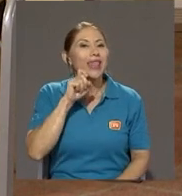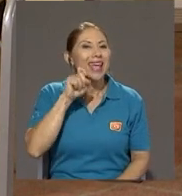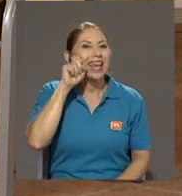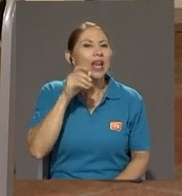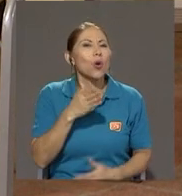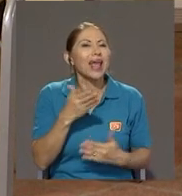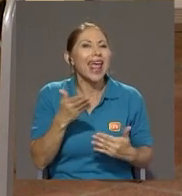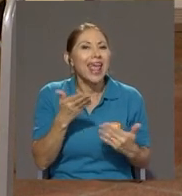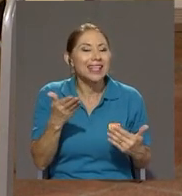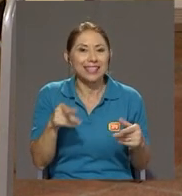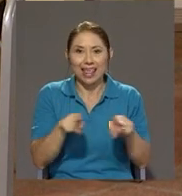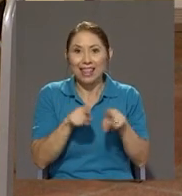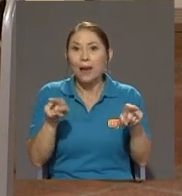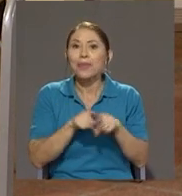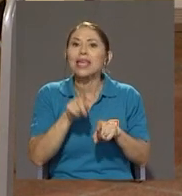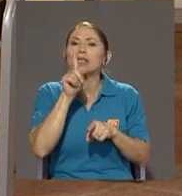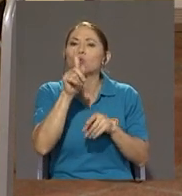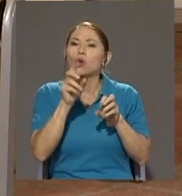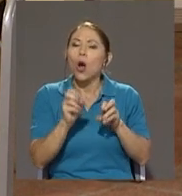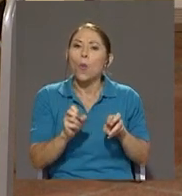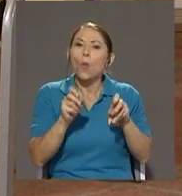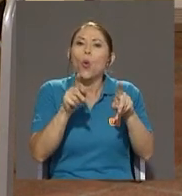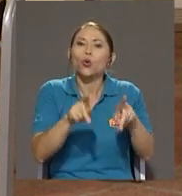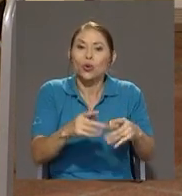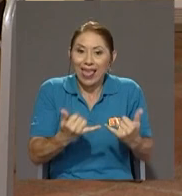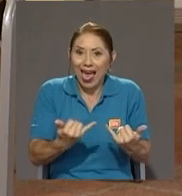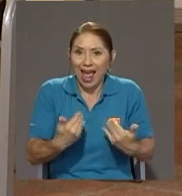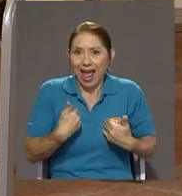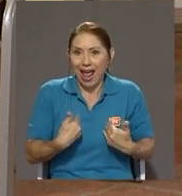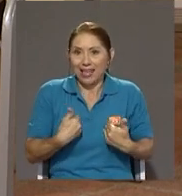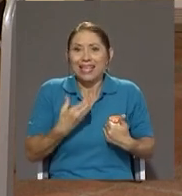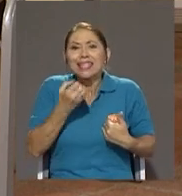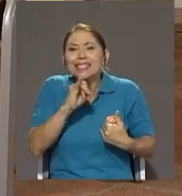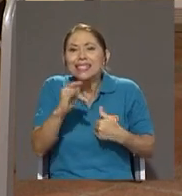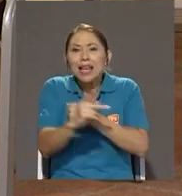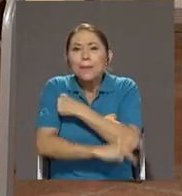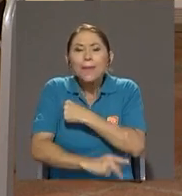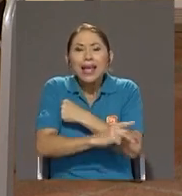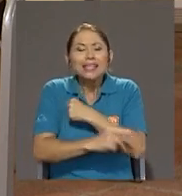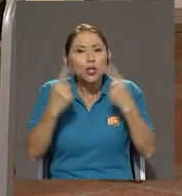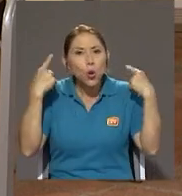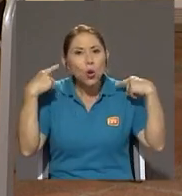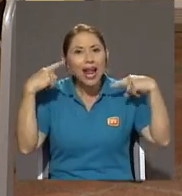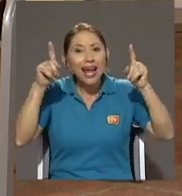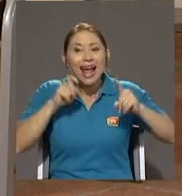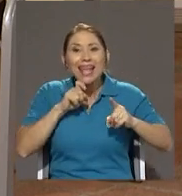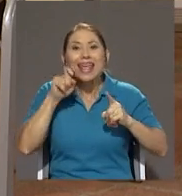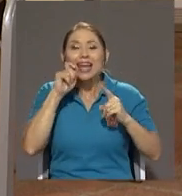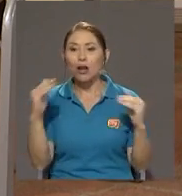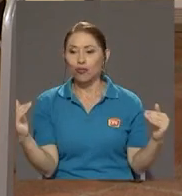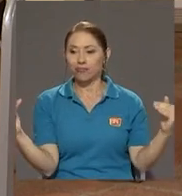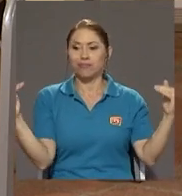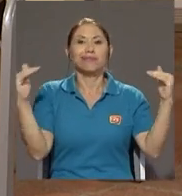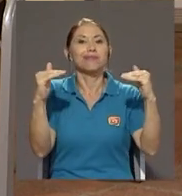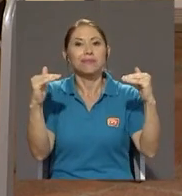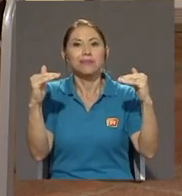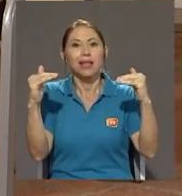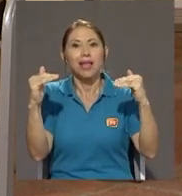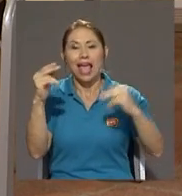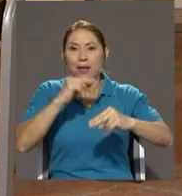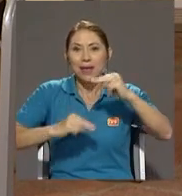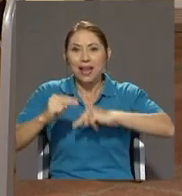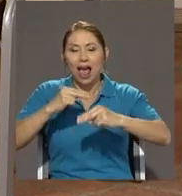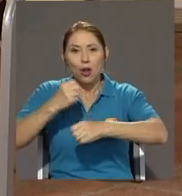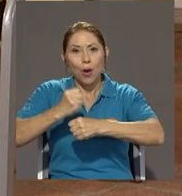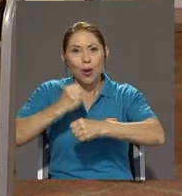de oportunidad que existe que si el país lograra una paridad de género en materia de mercado laboral,